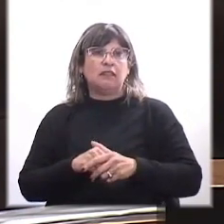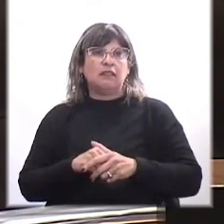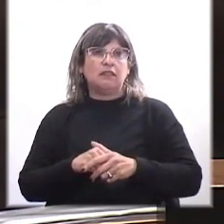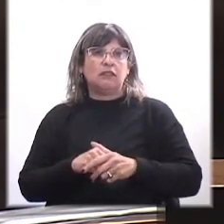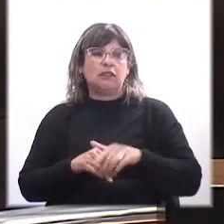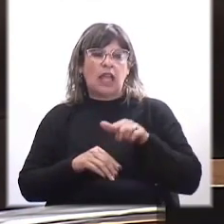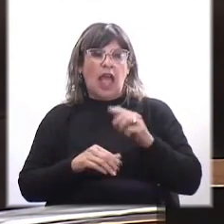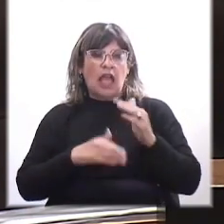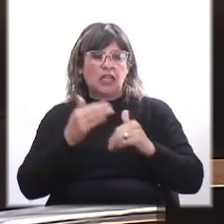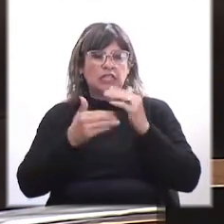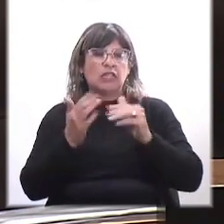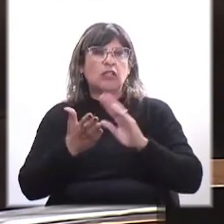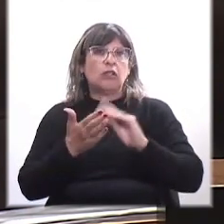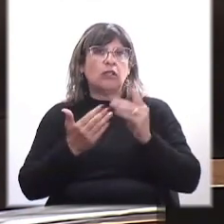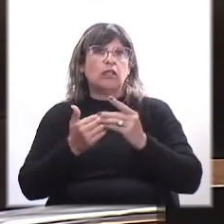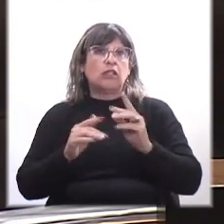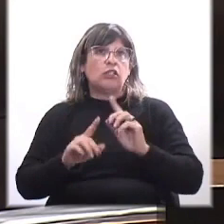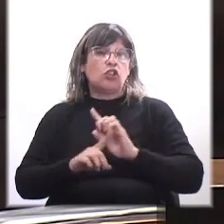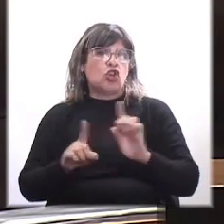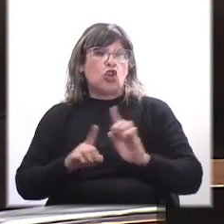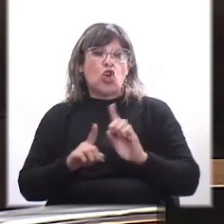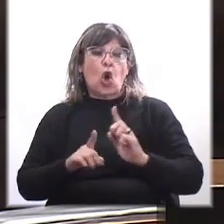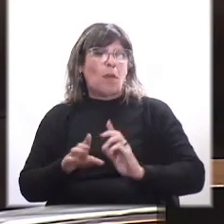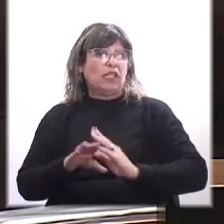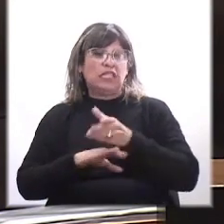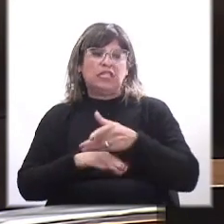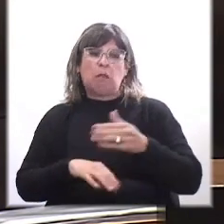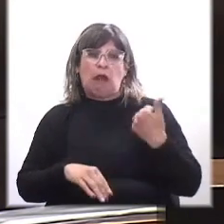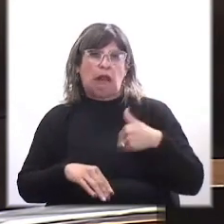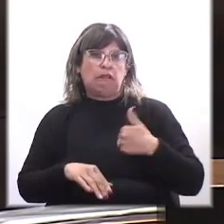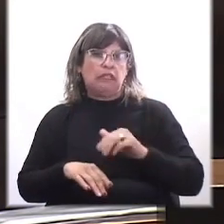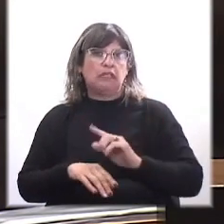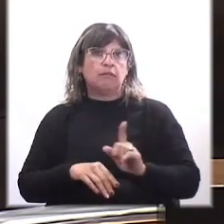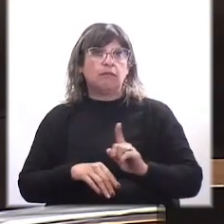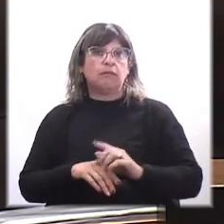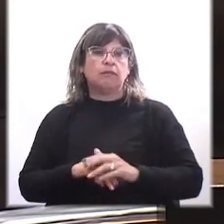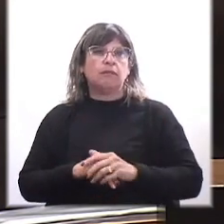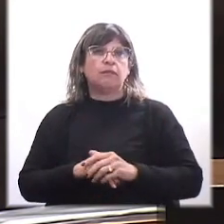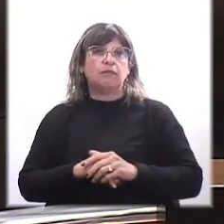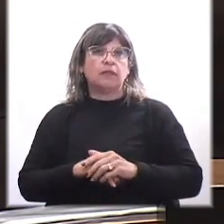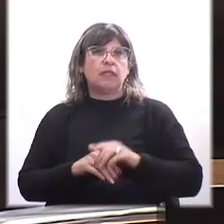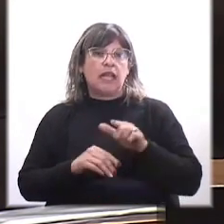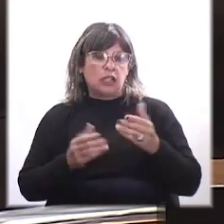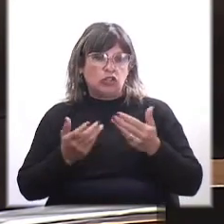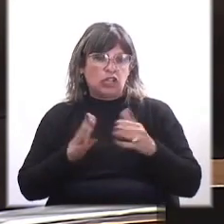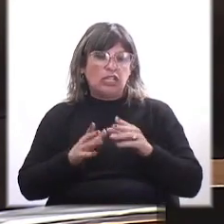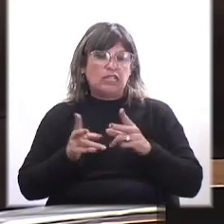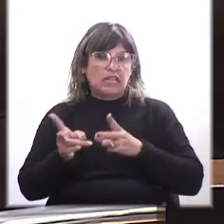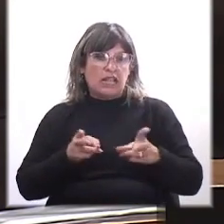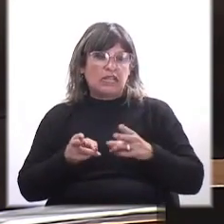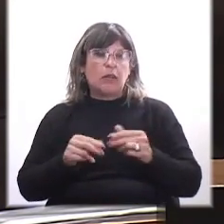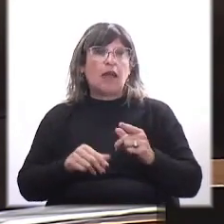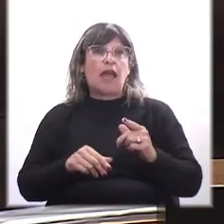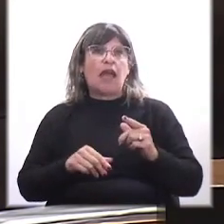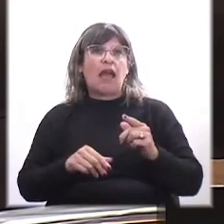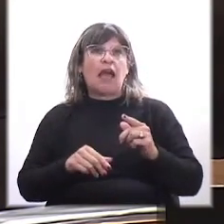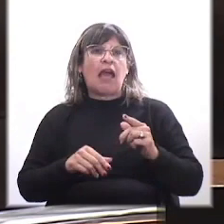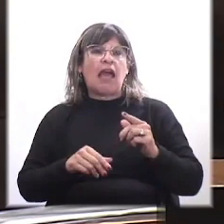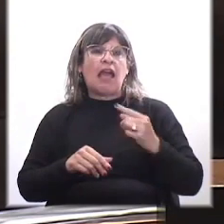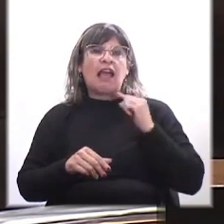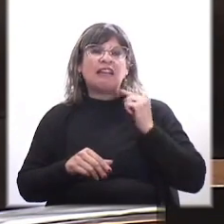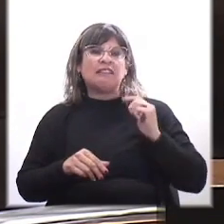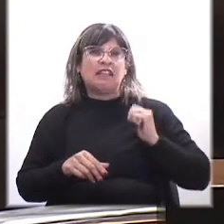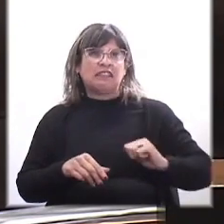comprende el desarrollo del proyecto ya sin la participación de Argentina. Al inicio de esta etapa, Gas Sayago, Sociedad